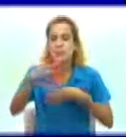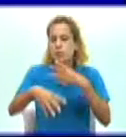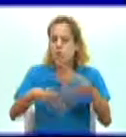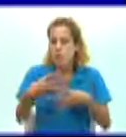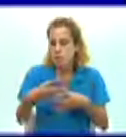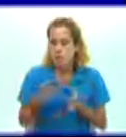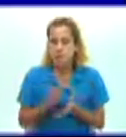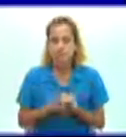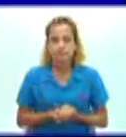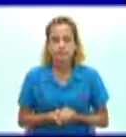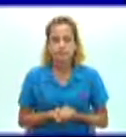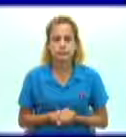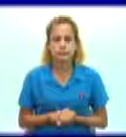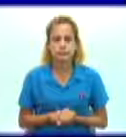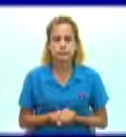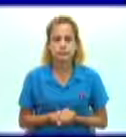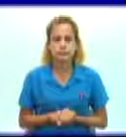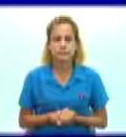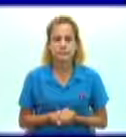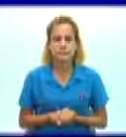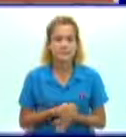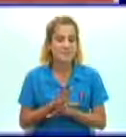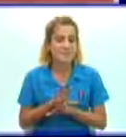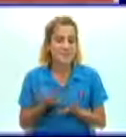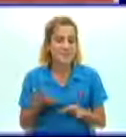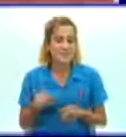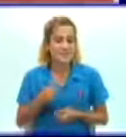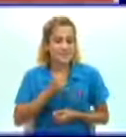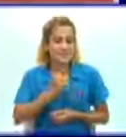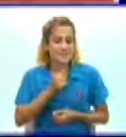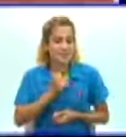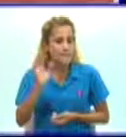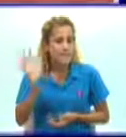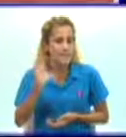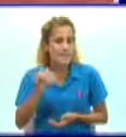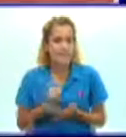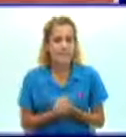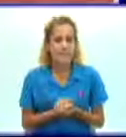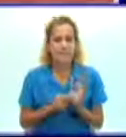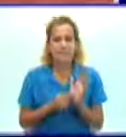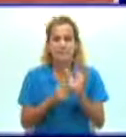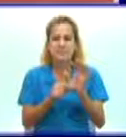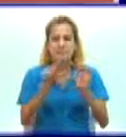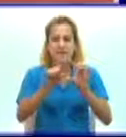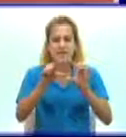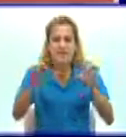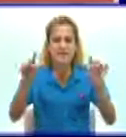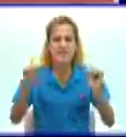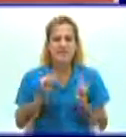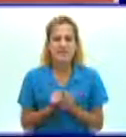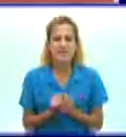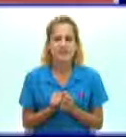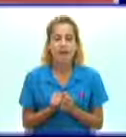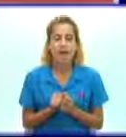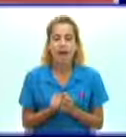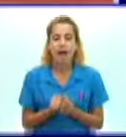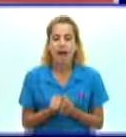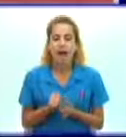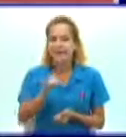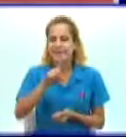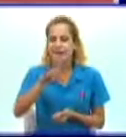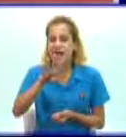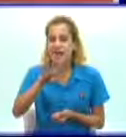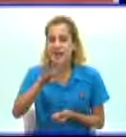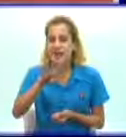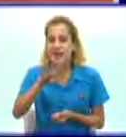resolvimos. Y bueno, sin más, quisiera despedirme dejándole en pantalla esta frase, conmemorando que el pasado 14 de